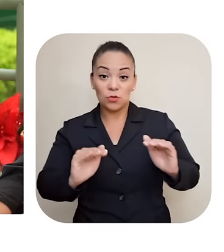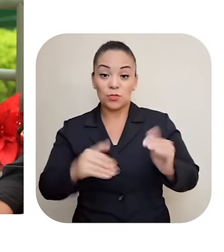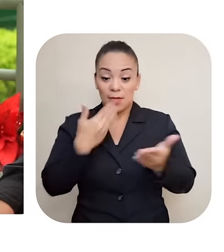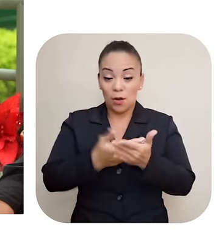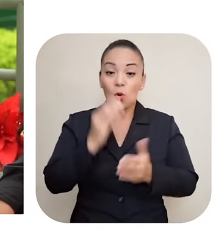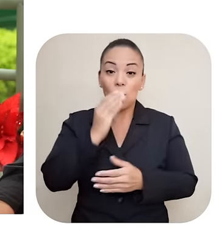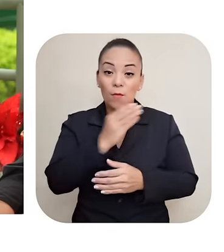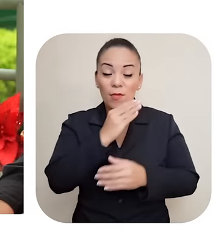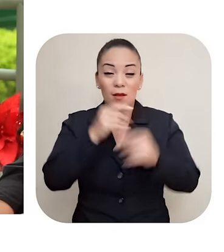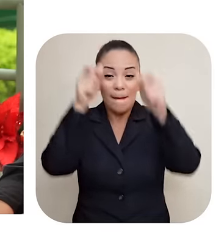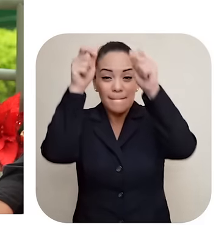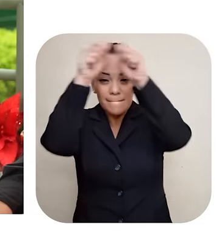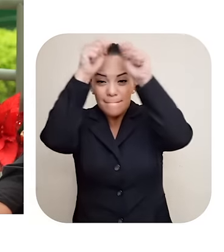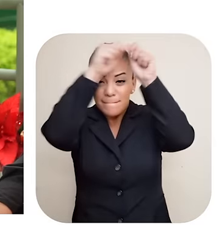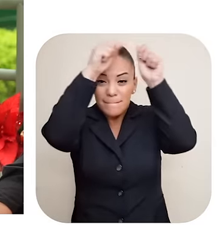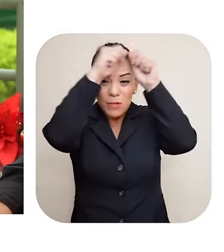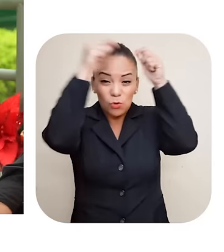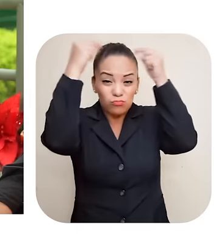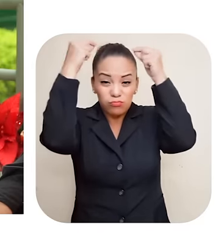De